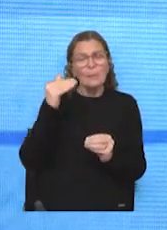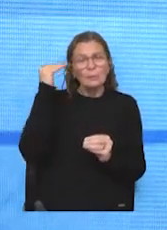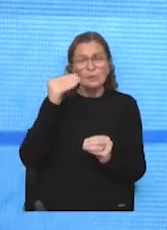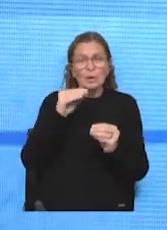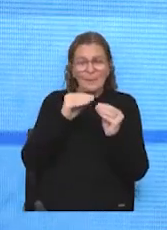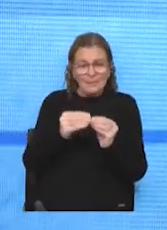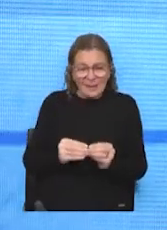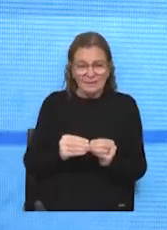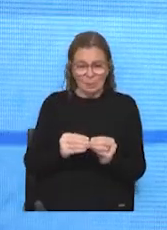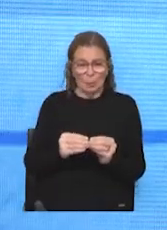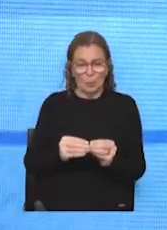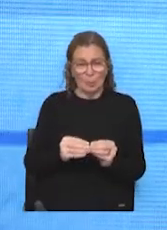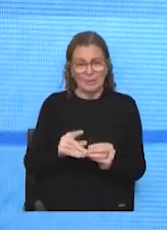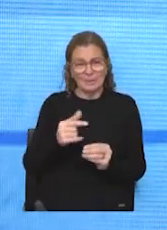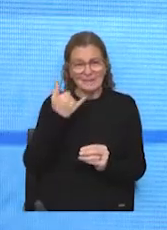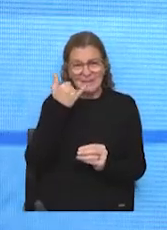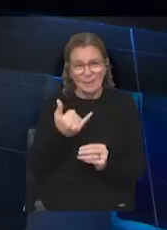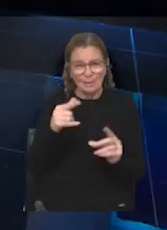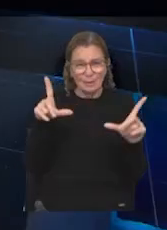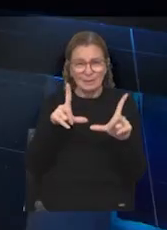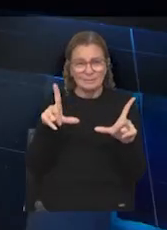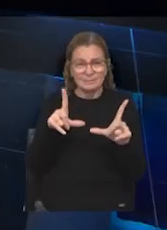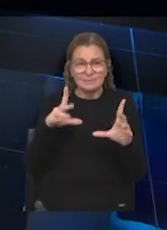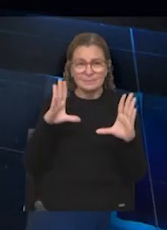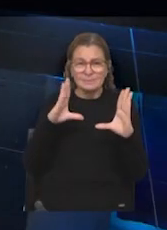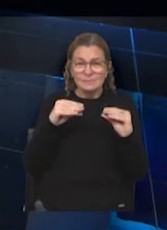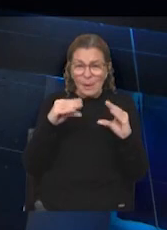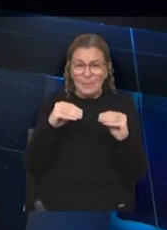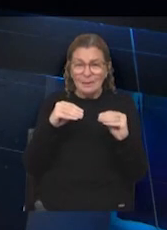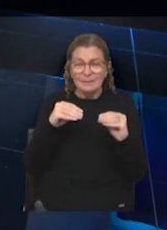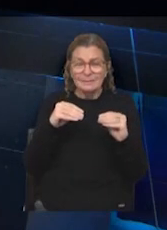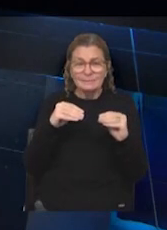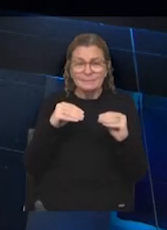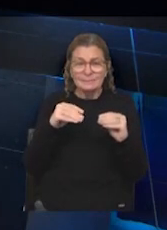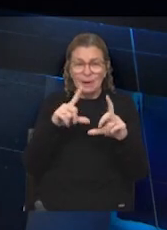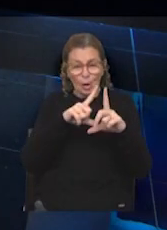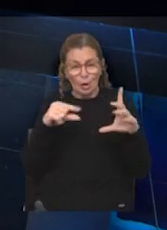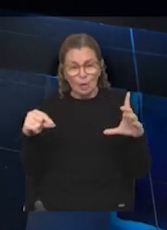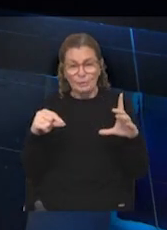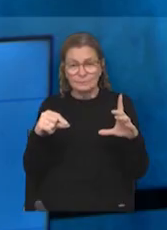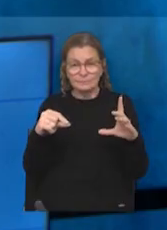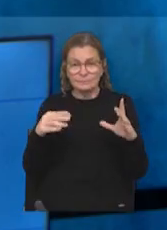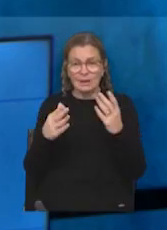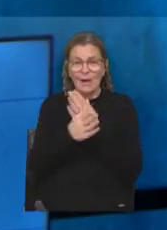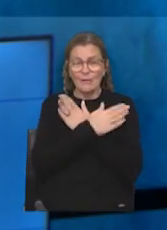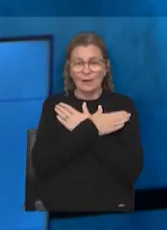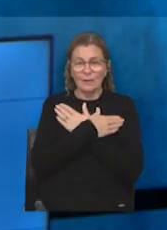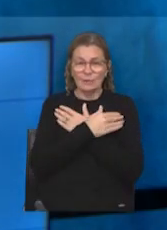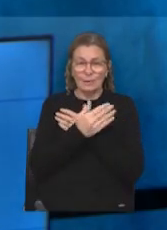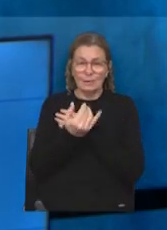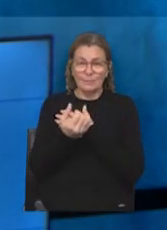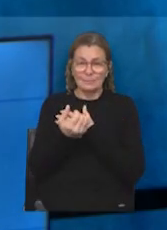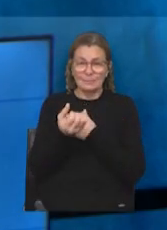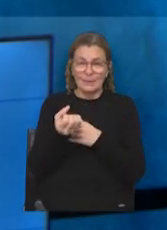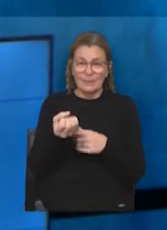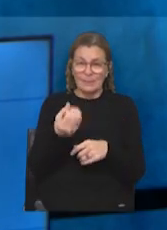matemático que están llamando al Canal para hablar de para hablar de del lo un abrazo a todos los que me escriben por Instagram profesores